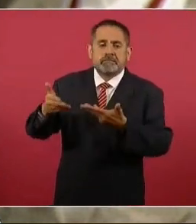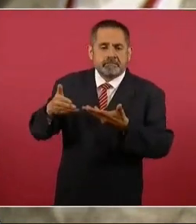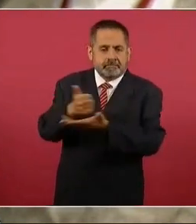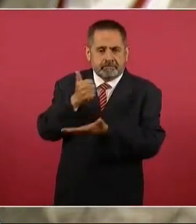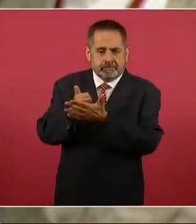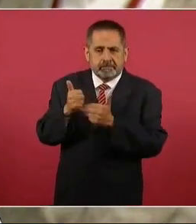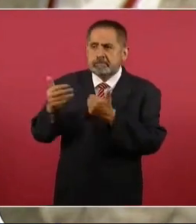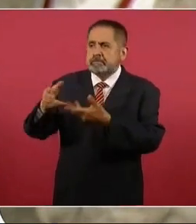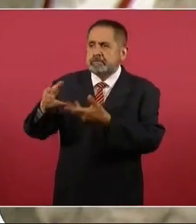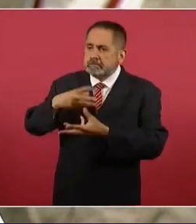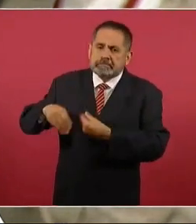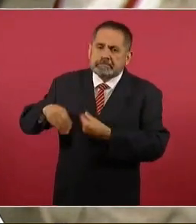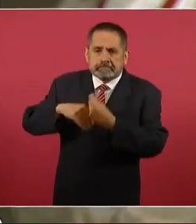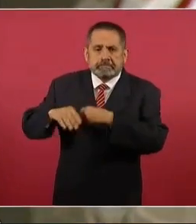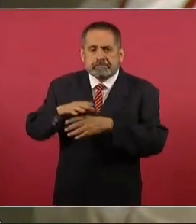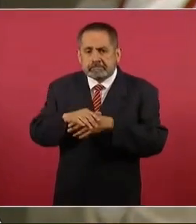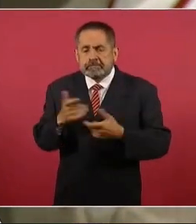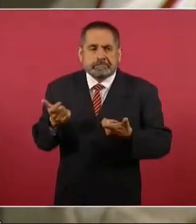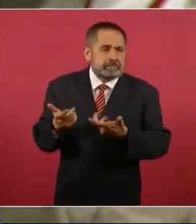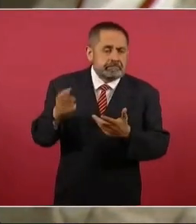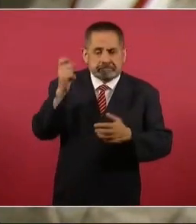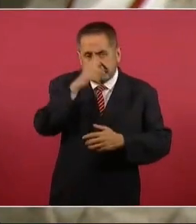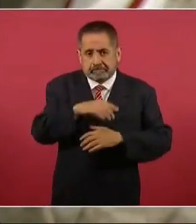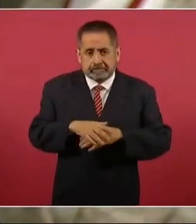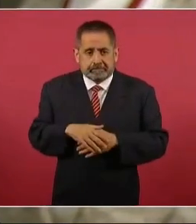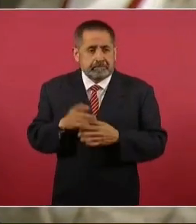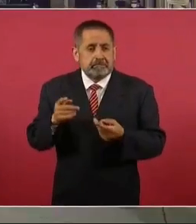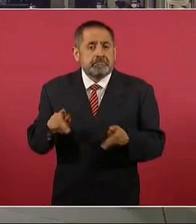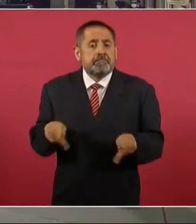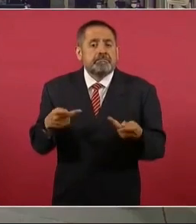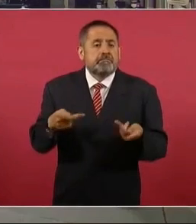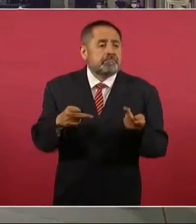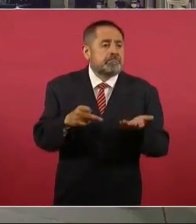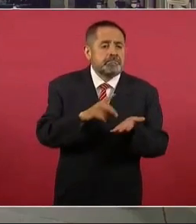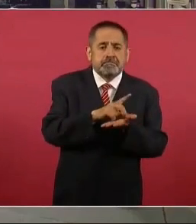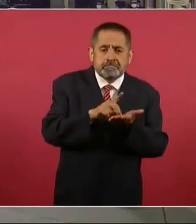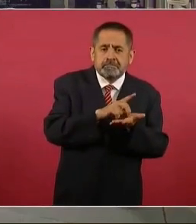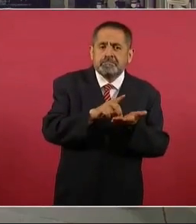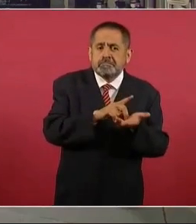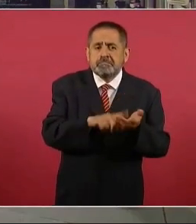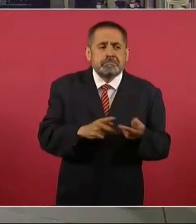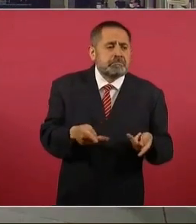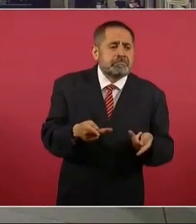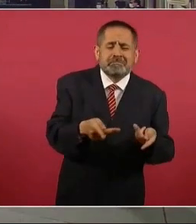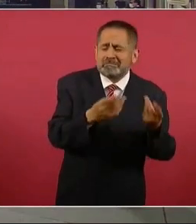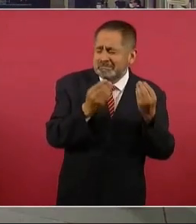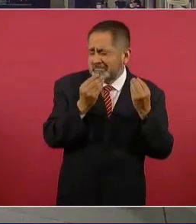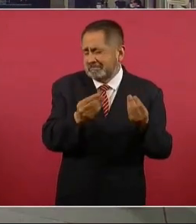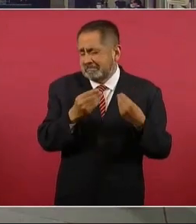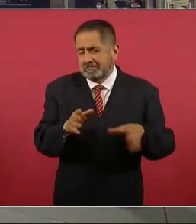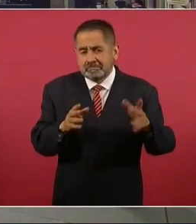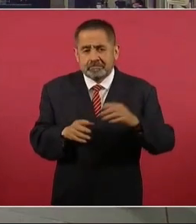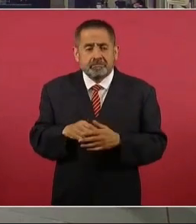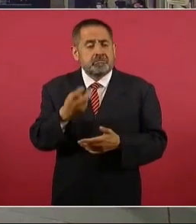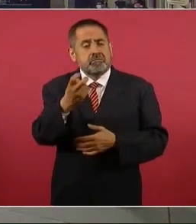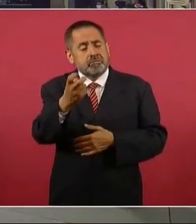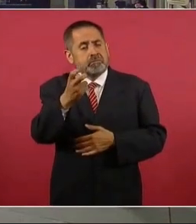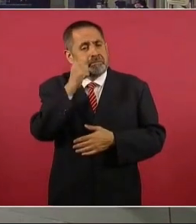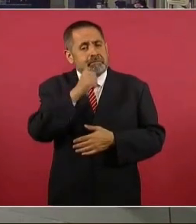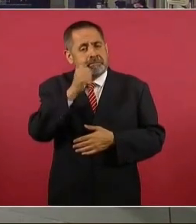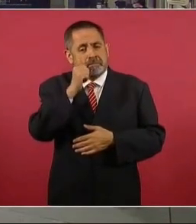las que le acabo de decir. Menudea mucho el narcomenudeo, por eso tenemos esos promedios de 8